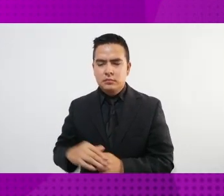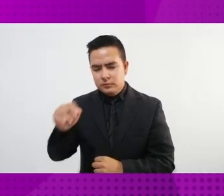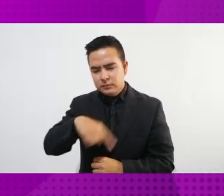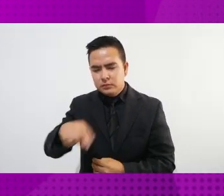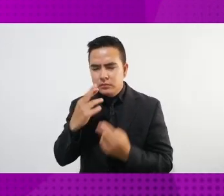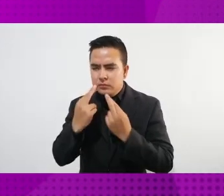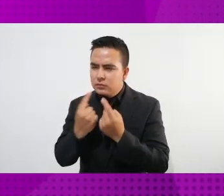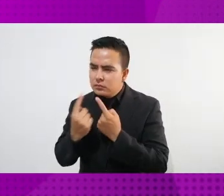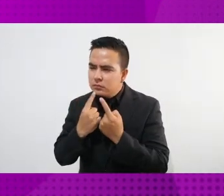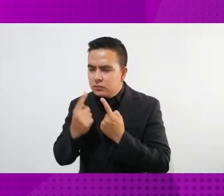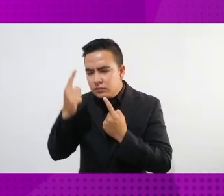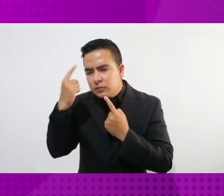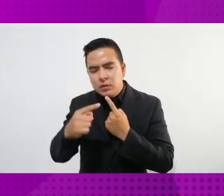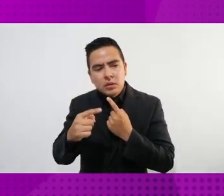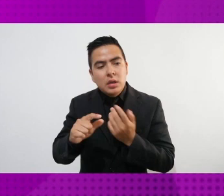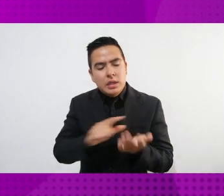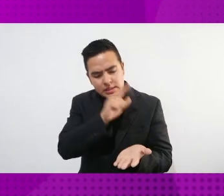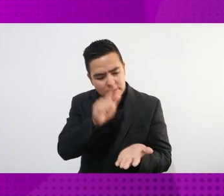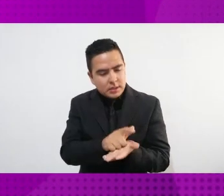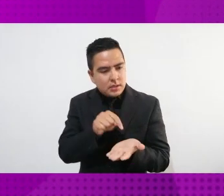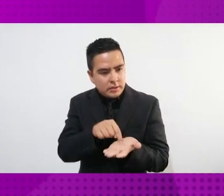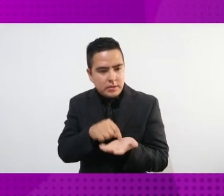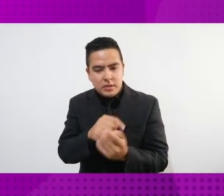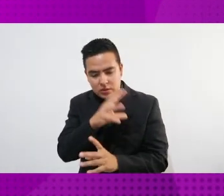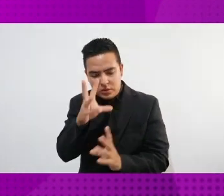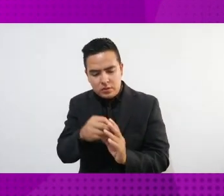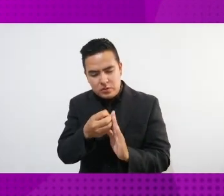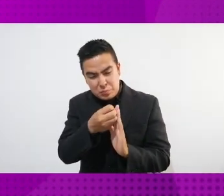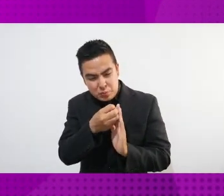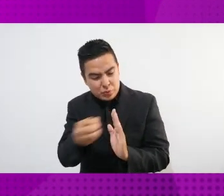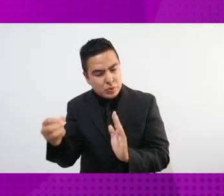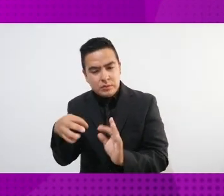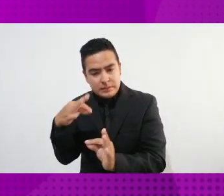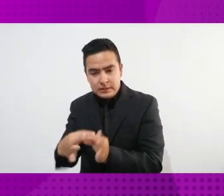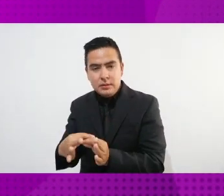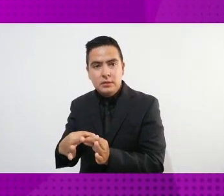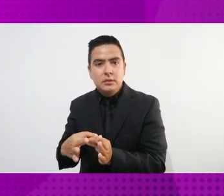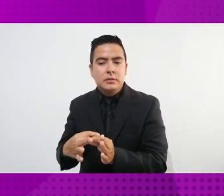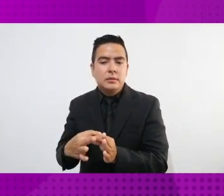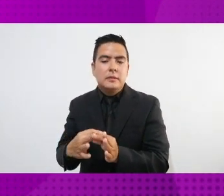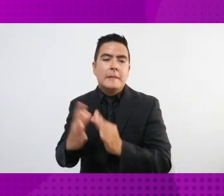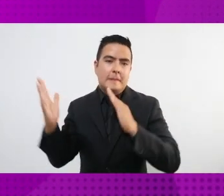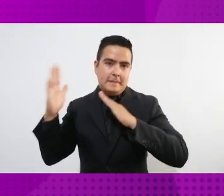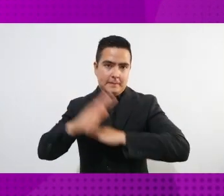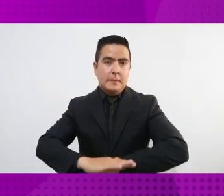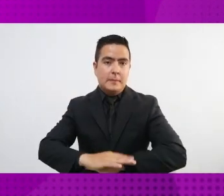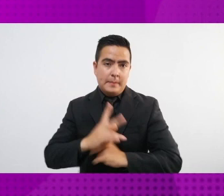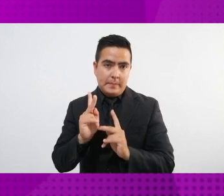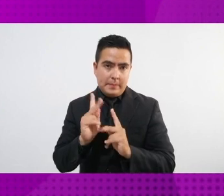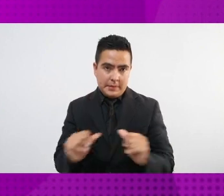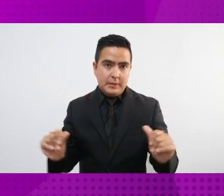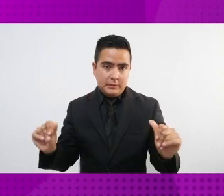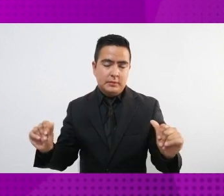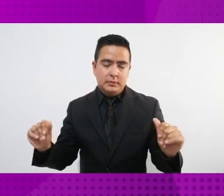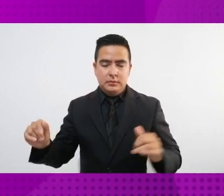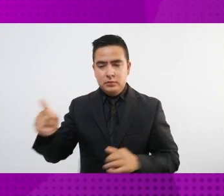las normas que van a regir en sociedad, en esa medida, dice Kelsen, vamos a permitir que se consiga un estado